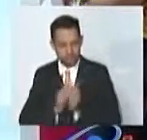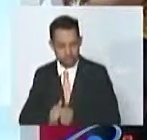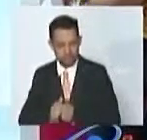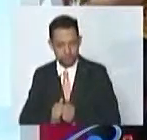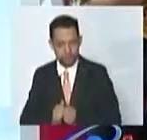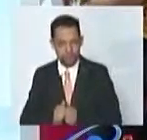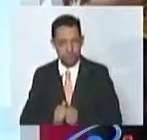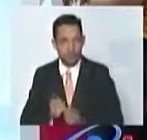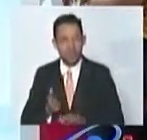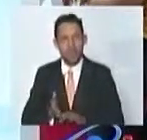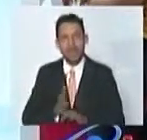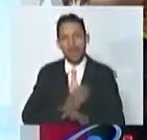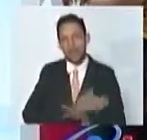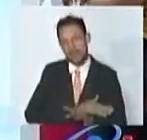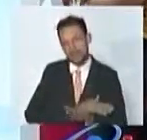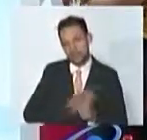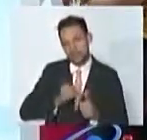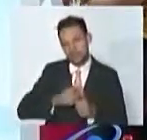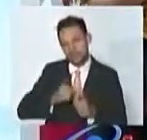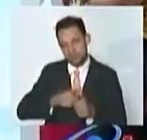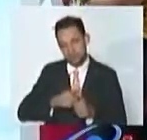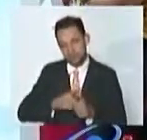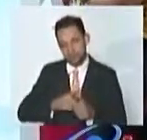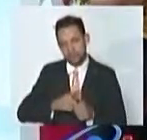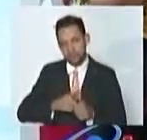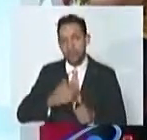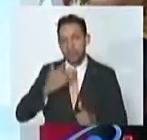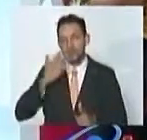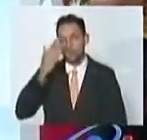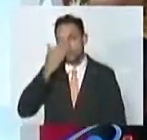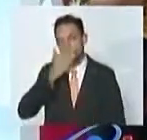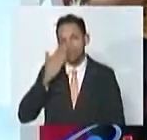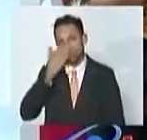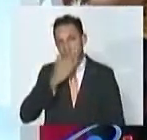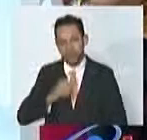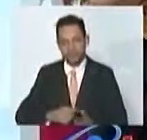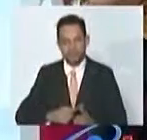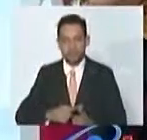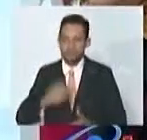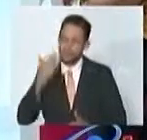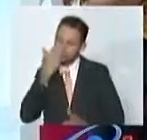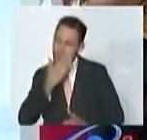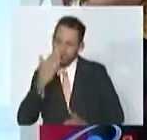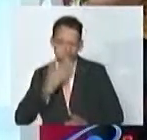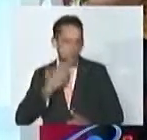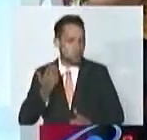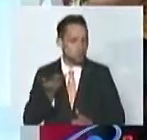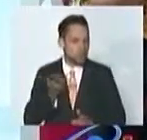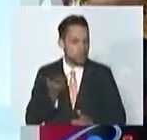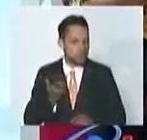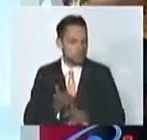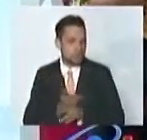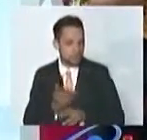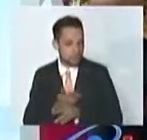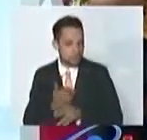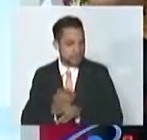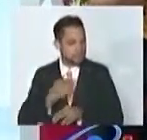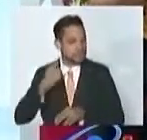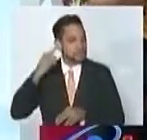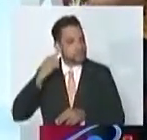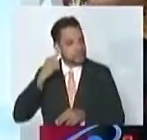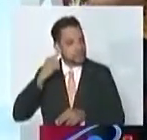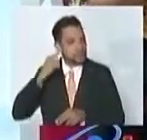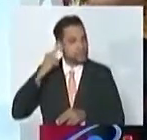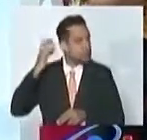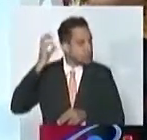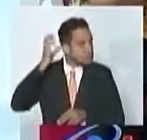diagnóstico pues, en sí orgánico, porque ellos son los que nos dicen con sus exámenes dónde está el tipo de la lesión después de un